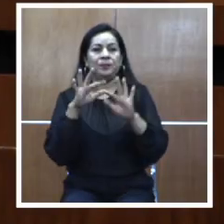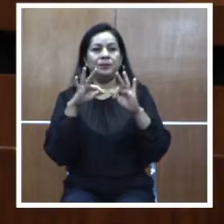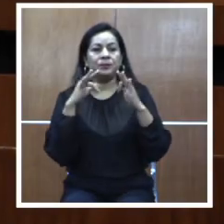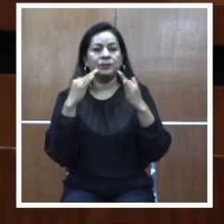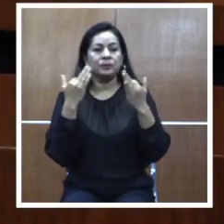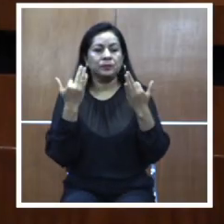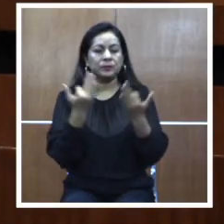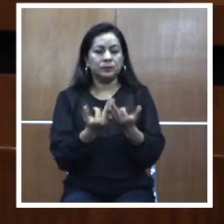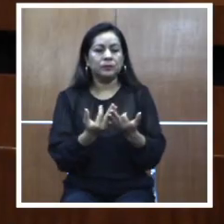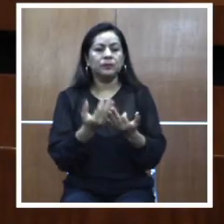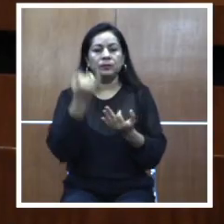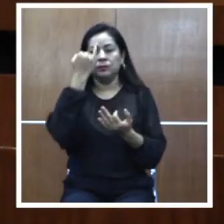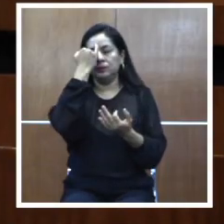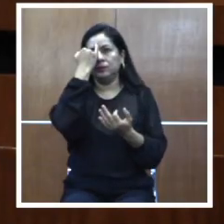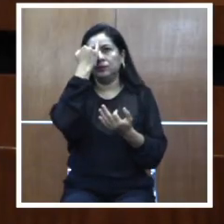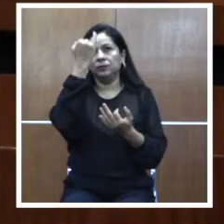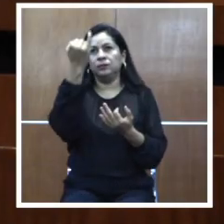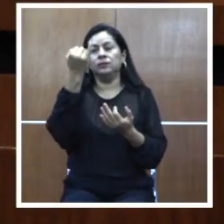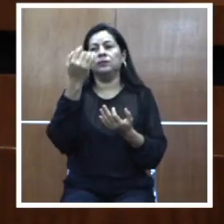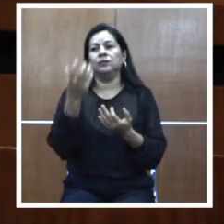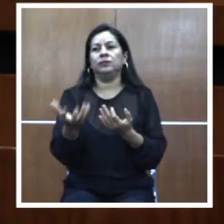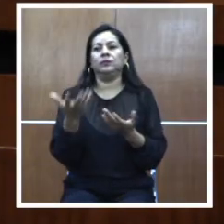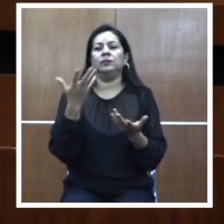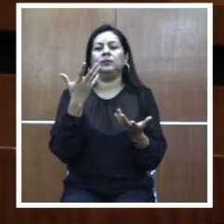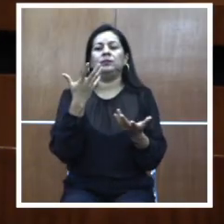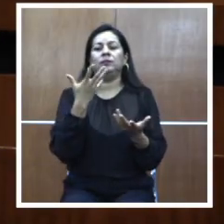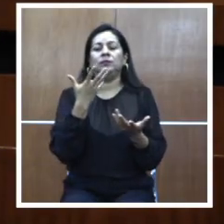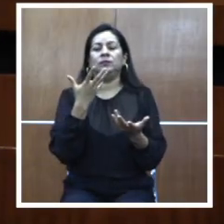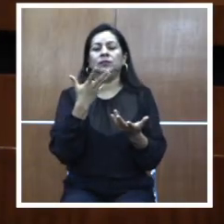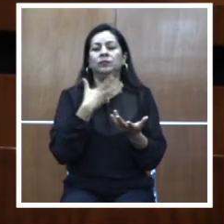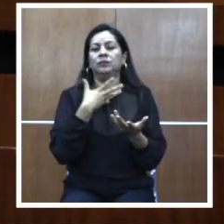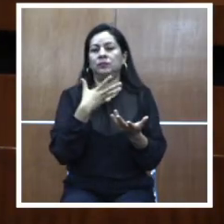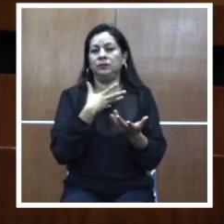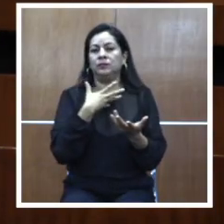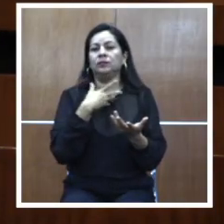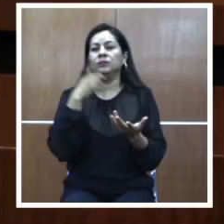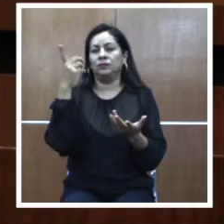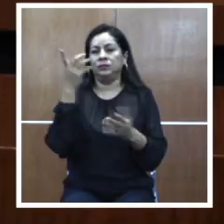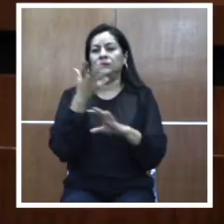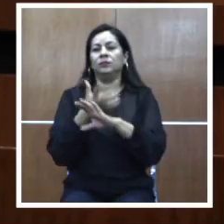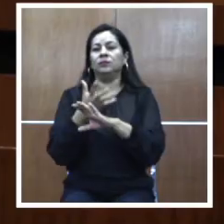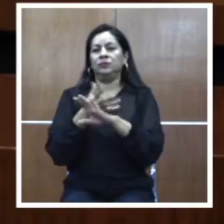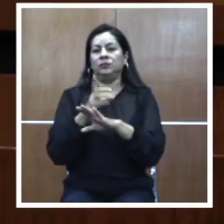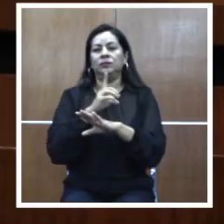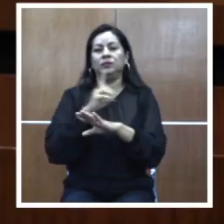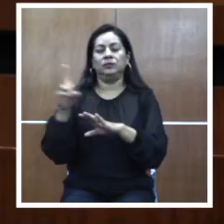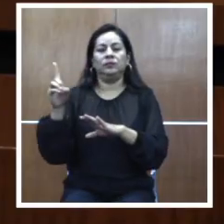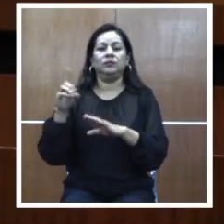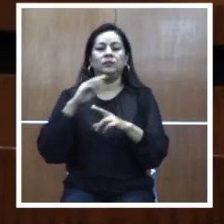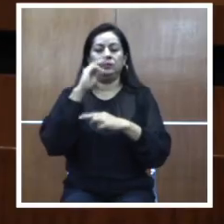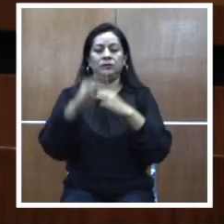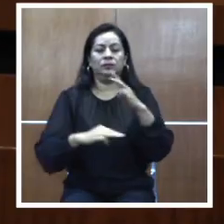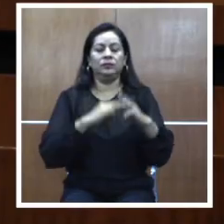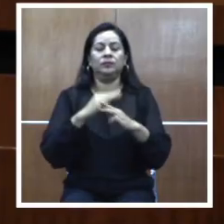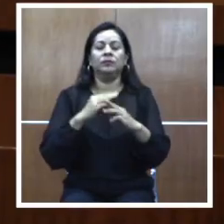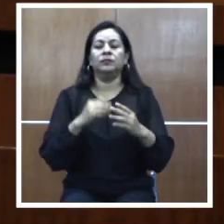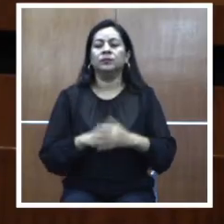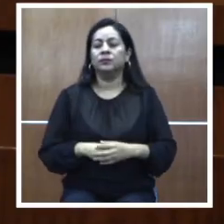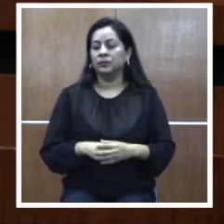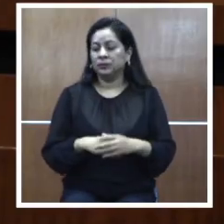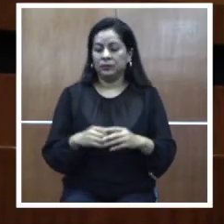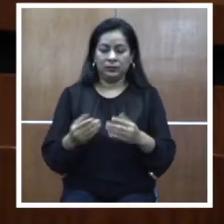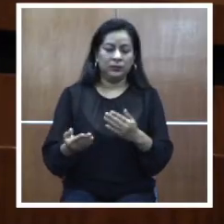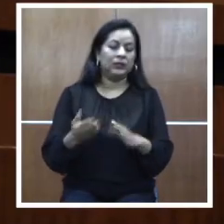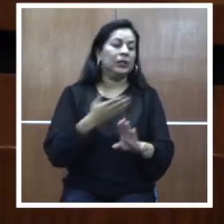característica de la ideología autoritaria y dictatorial de la derecha en el mundo, en